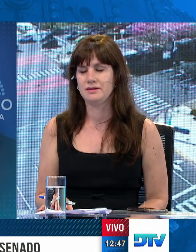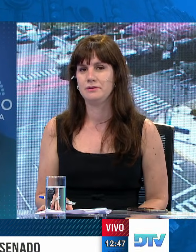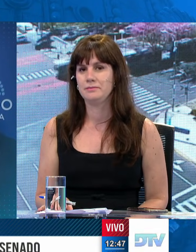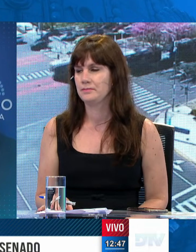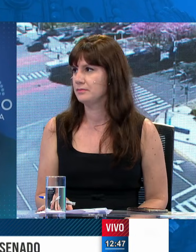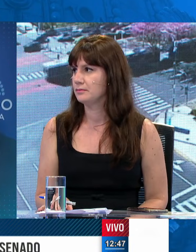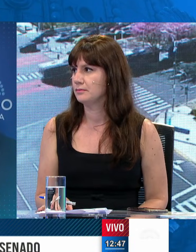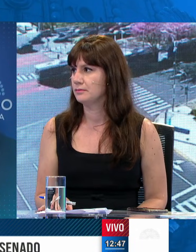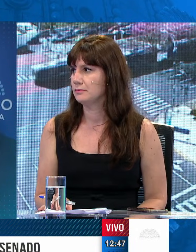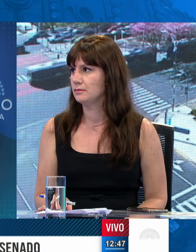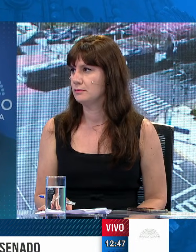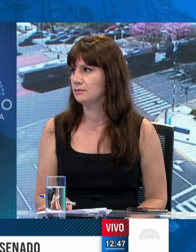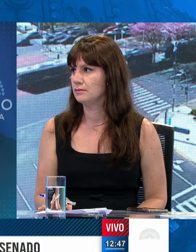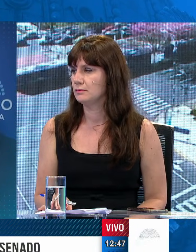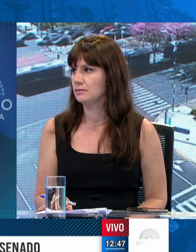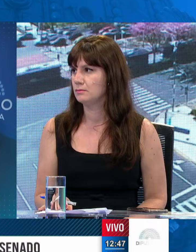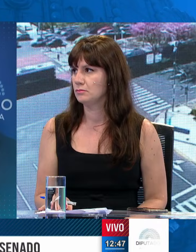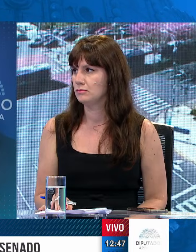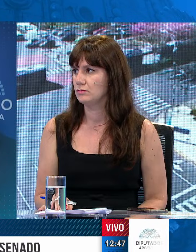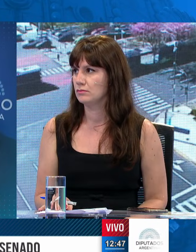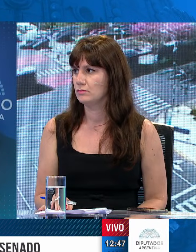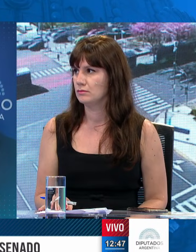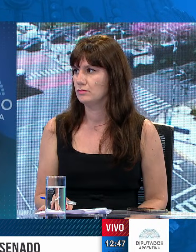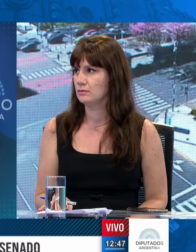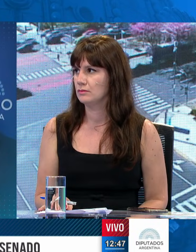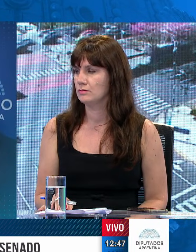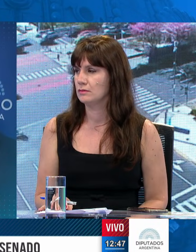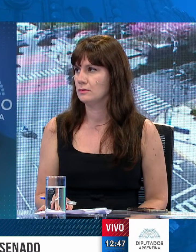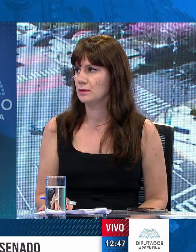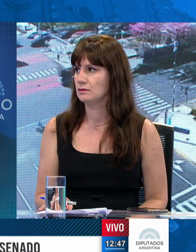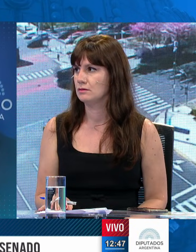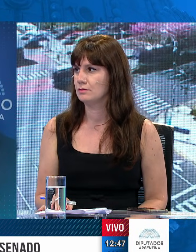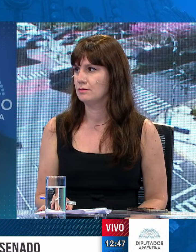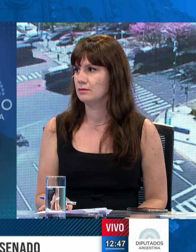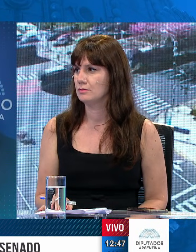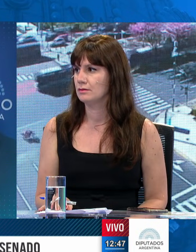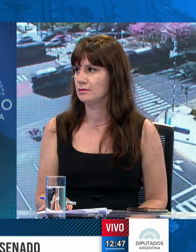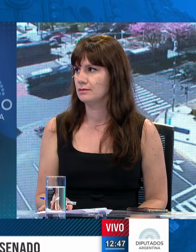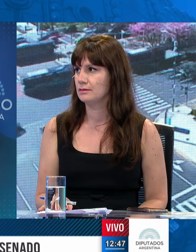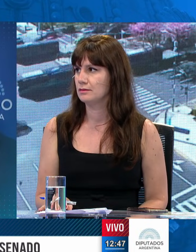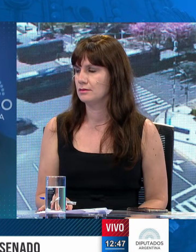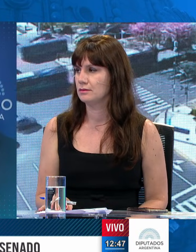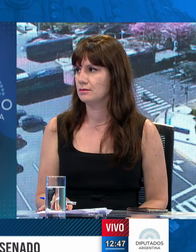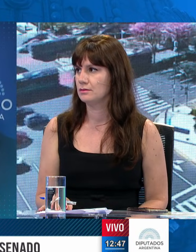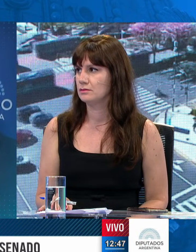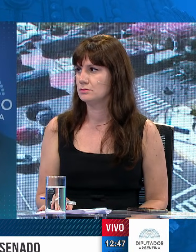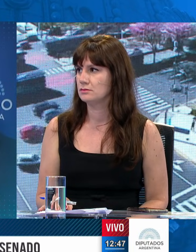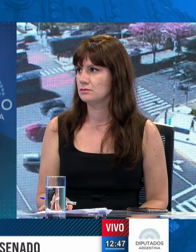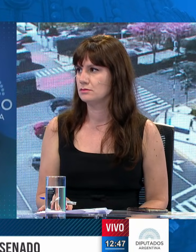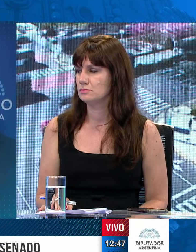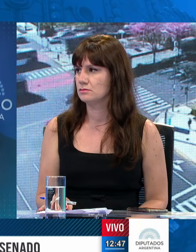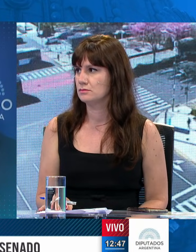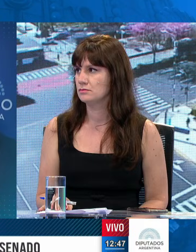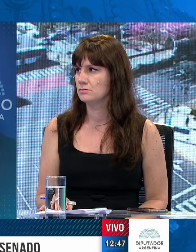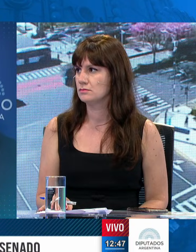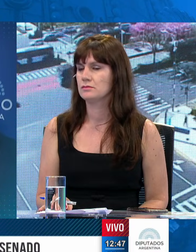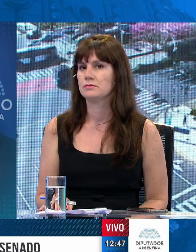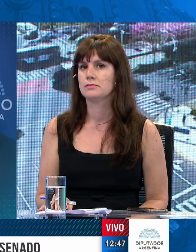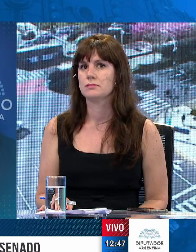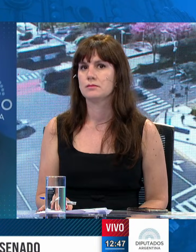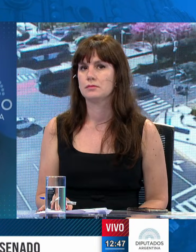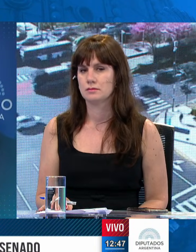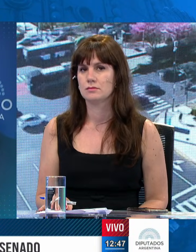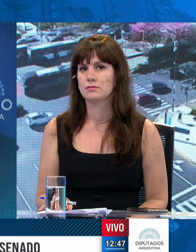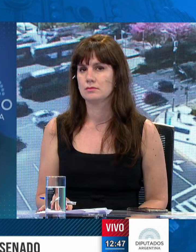placas. Pero vos tenés una relación laboral y vamos a suponer que sos como la gran parte de los argentinos que estás contratada